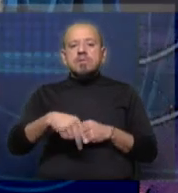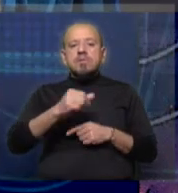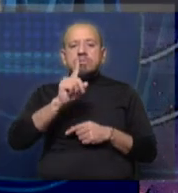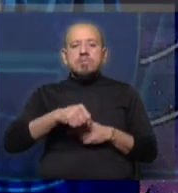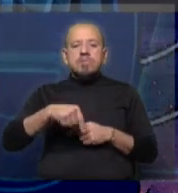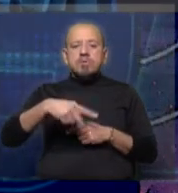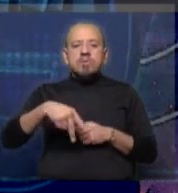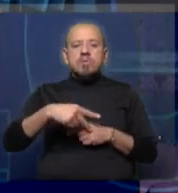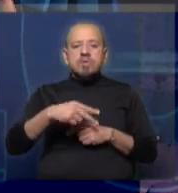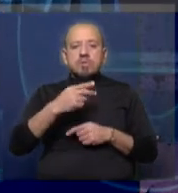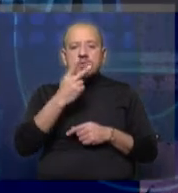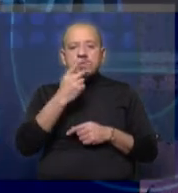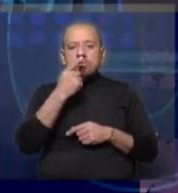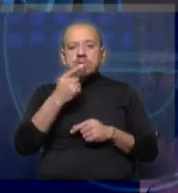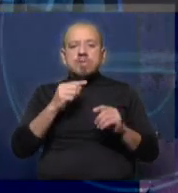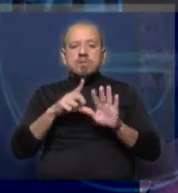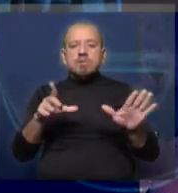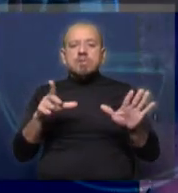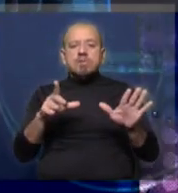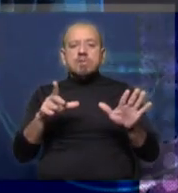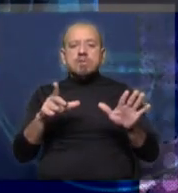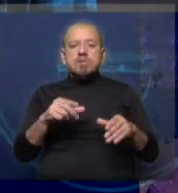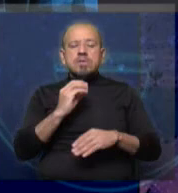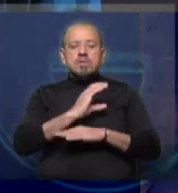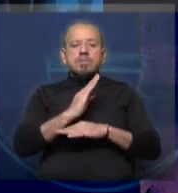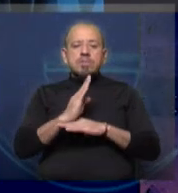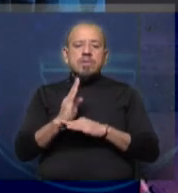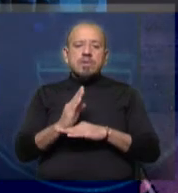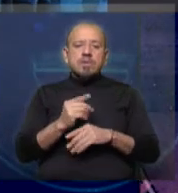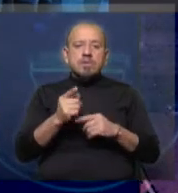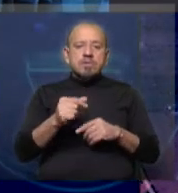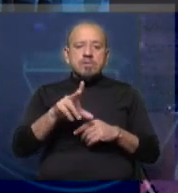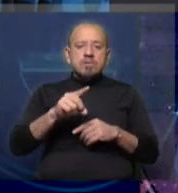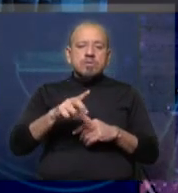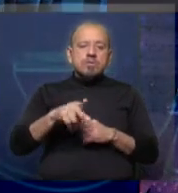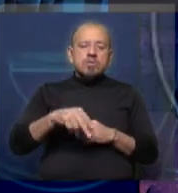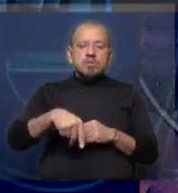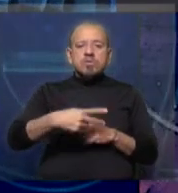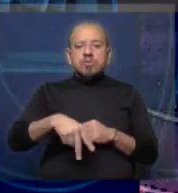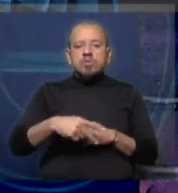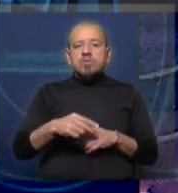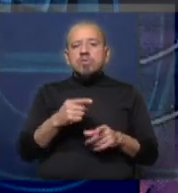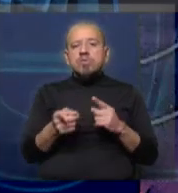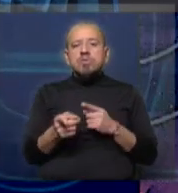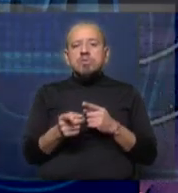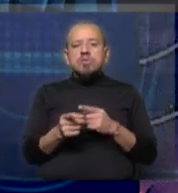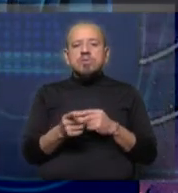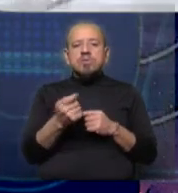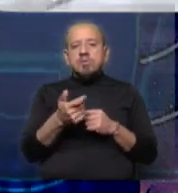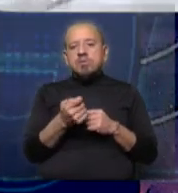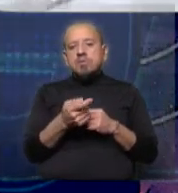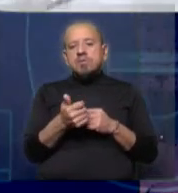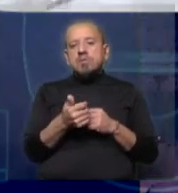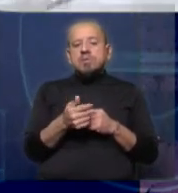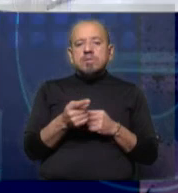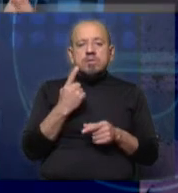de ese 2017 cambia el código de proceso penal y el 12 de noviembre fue lo que el caso de Rivera y